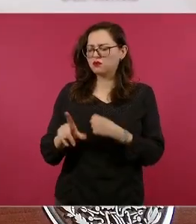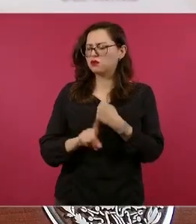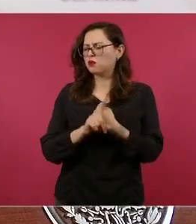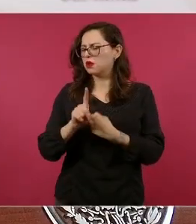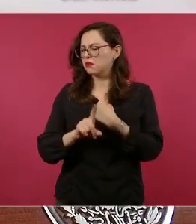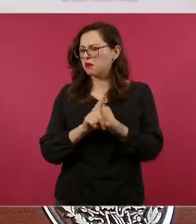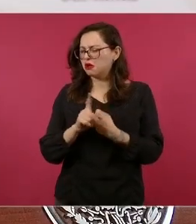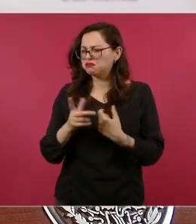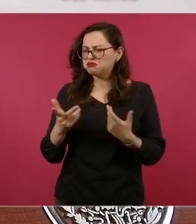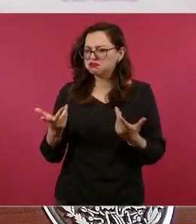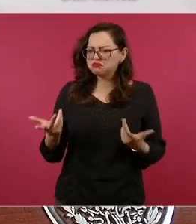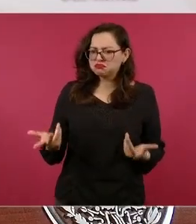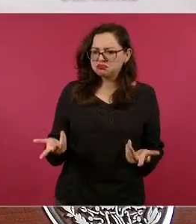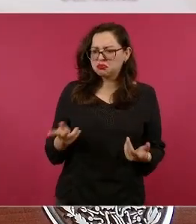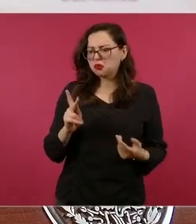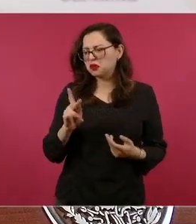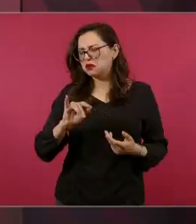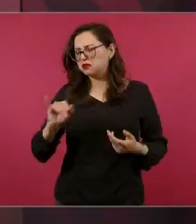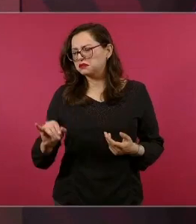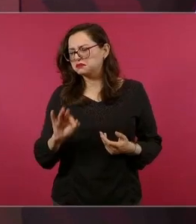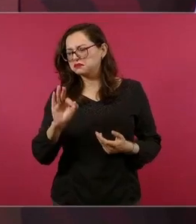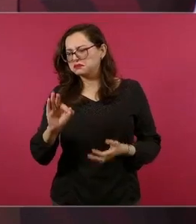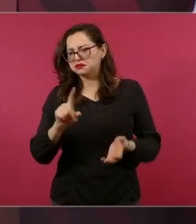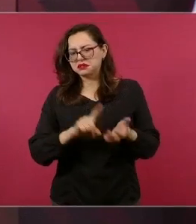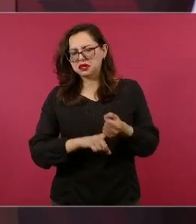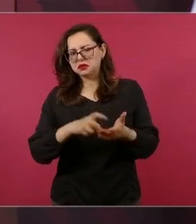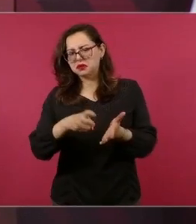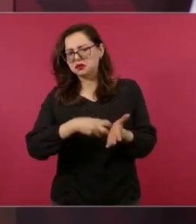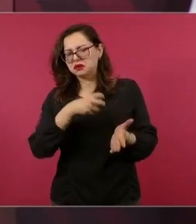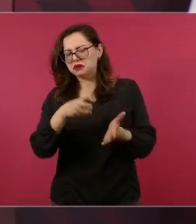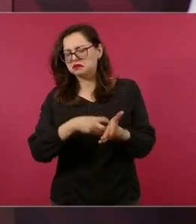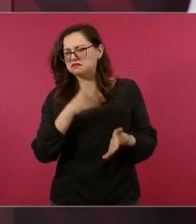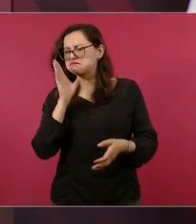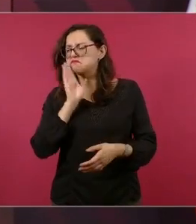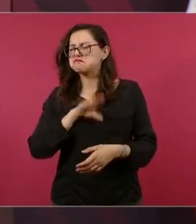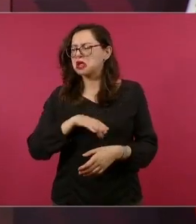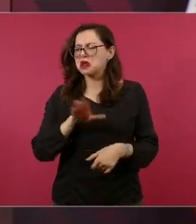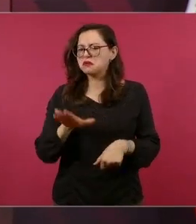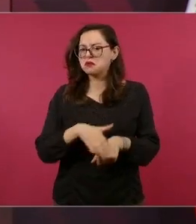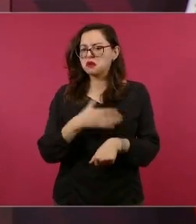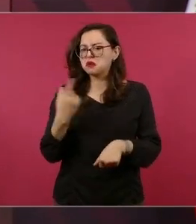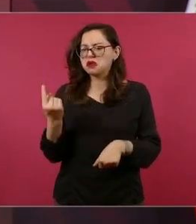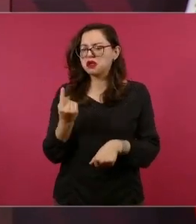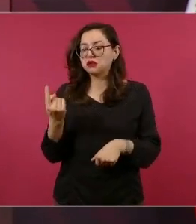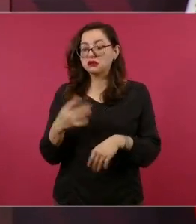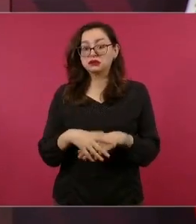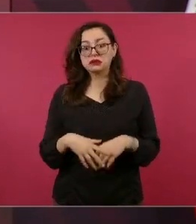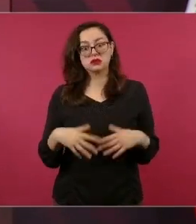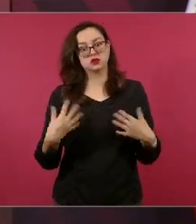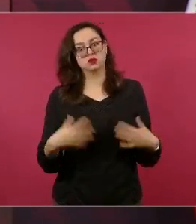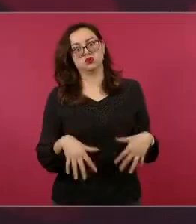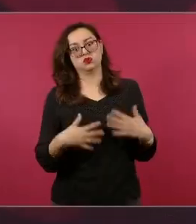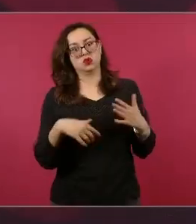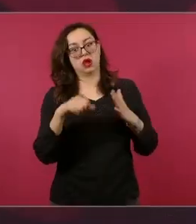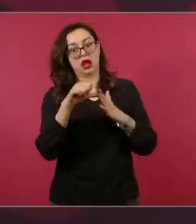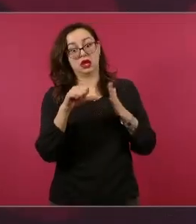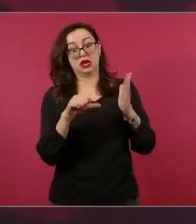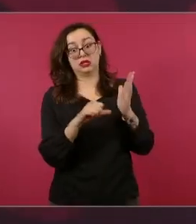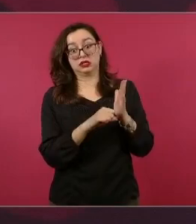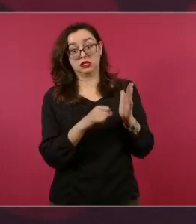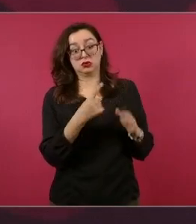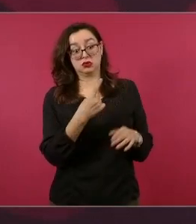reforma del Poder Judicial. No, porque van a cambiar el artículo